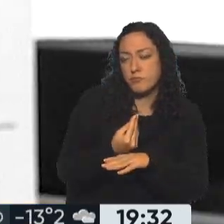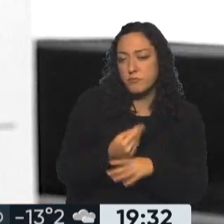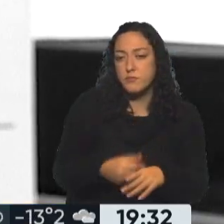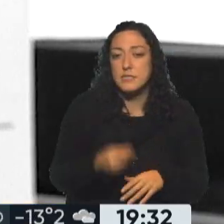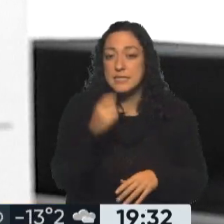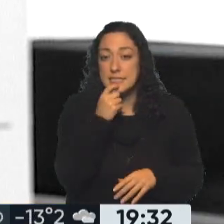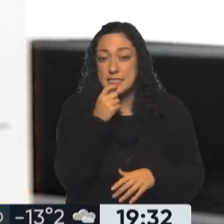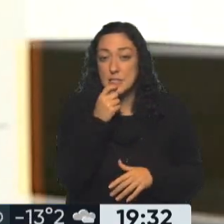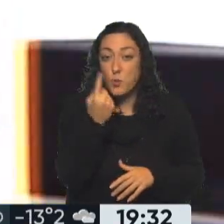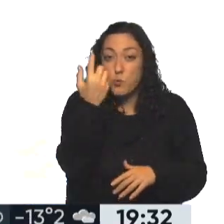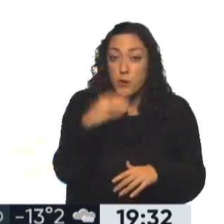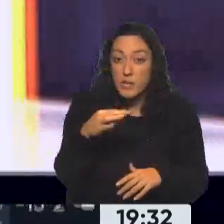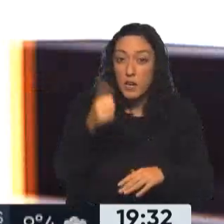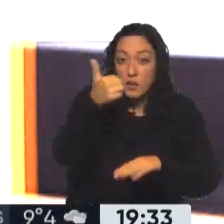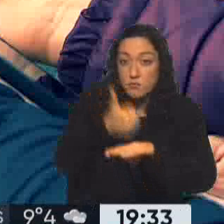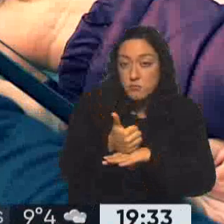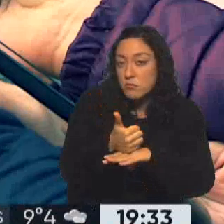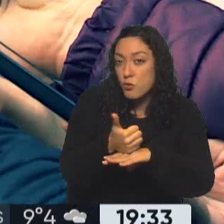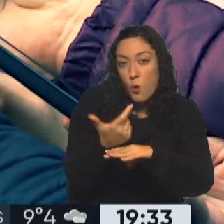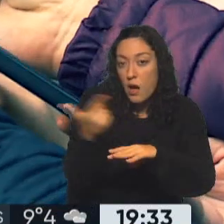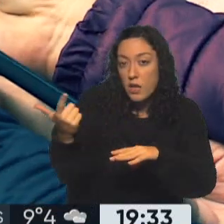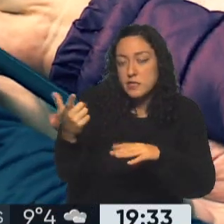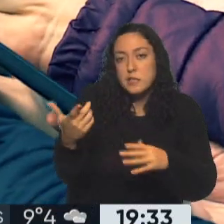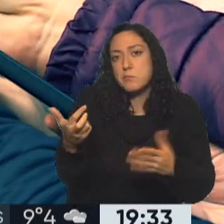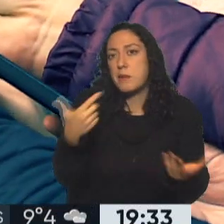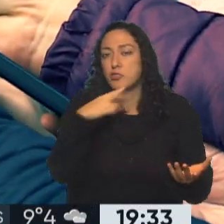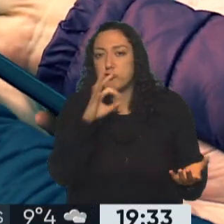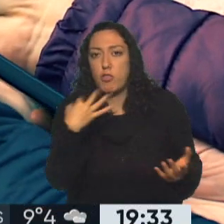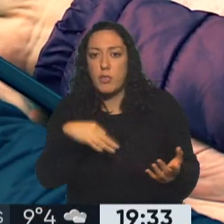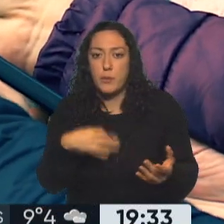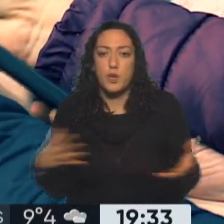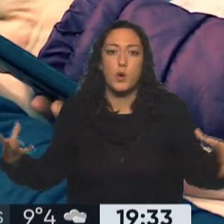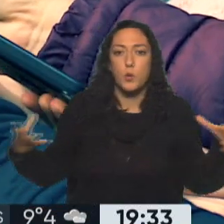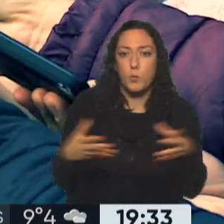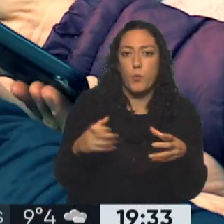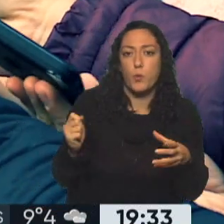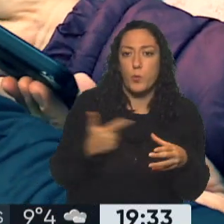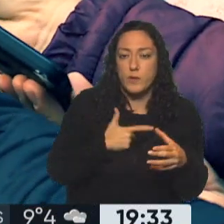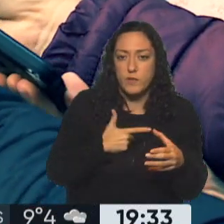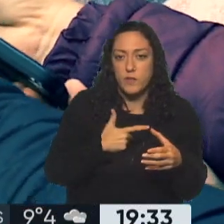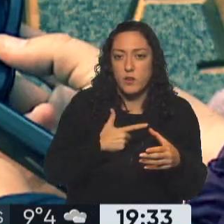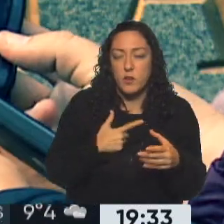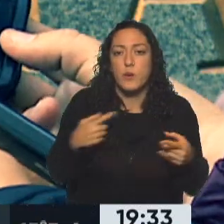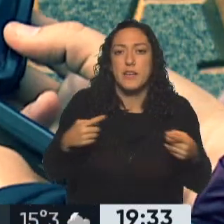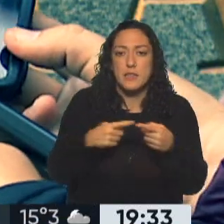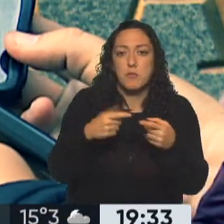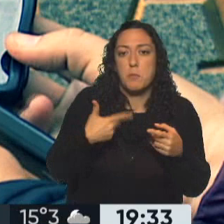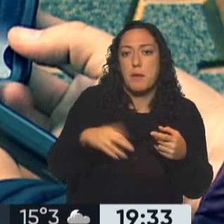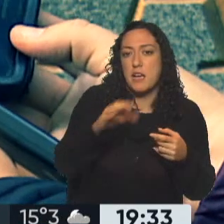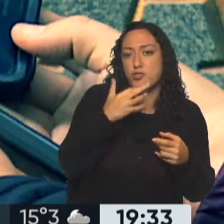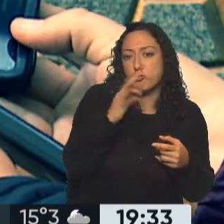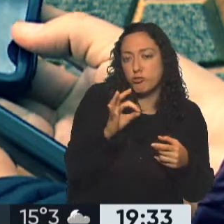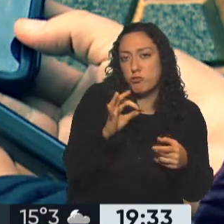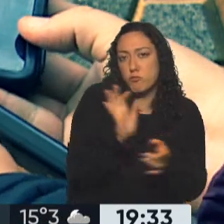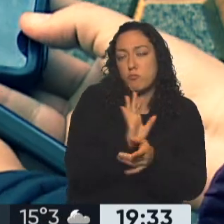Si eso no ocurre, tiene que haber paso. Las candidaturas del grupo nuestro que pretende que haya una paso nunca va a digitar a